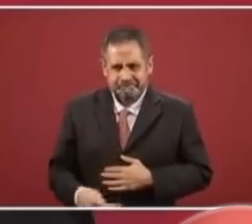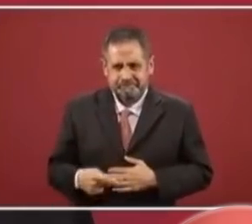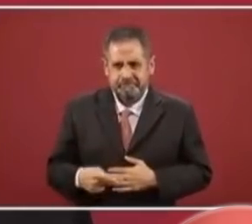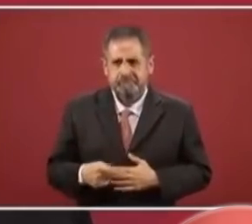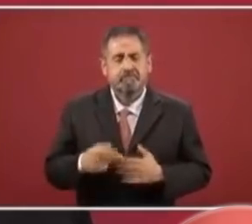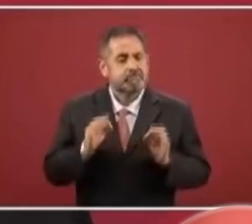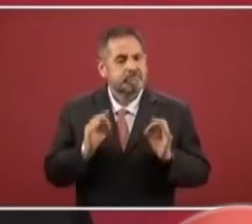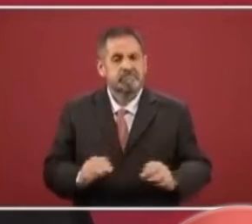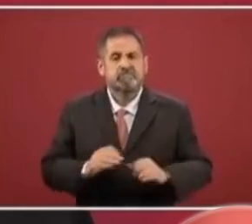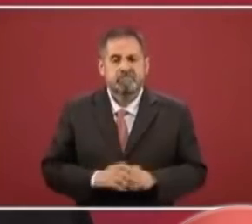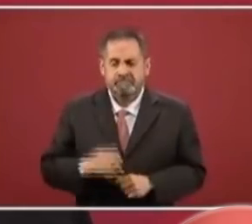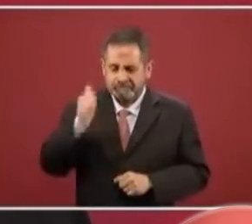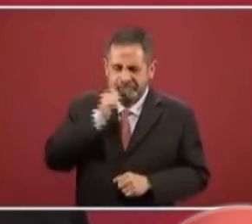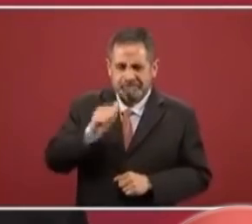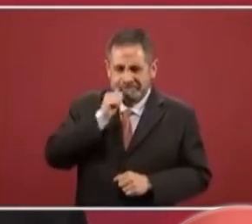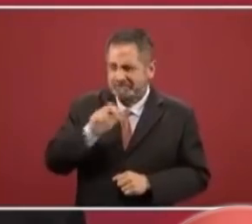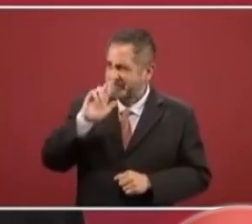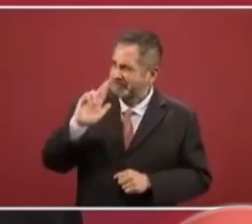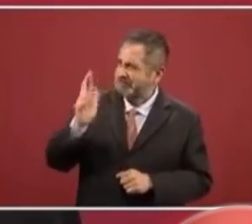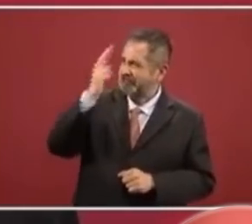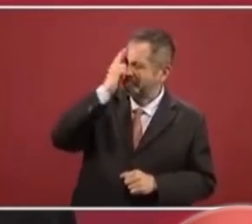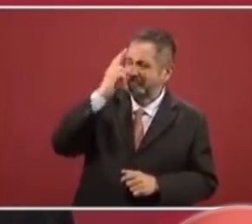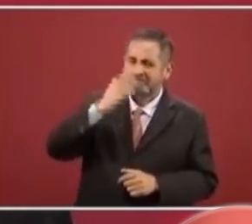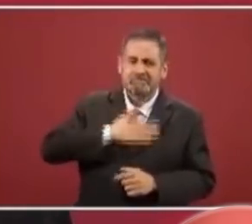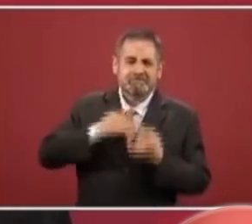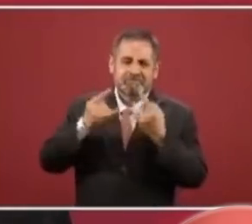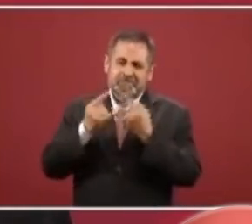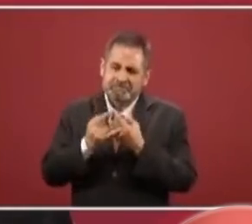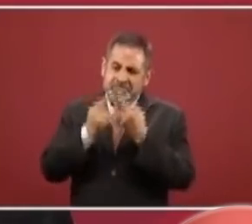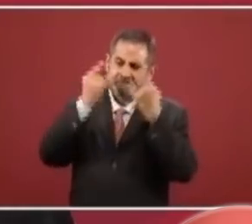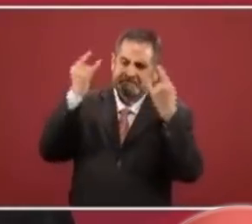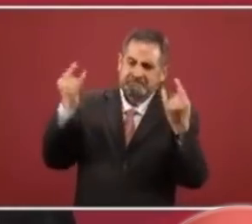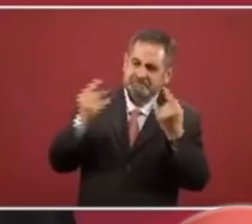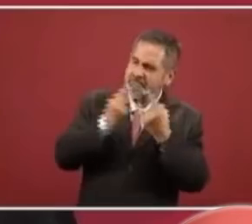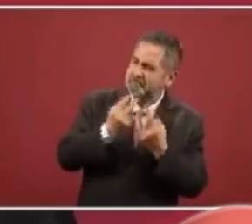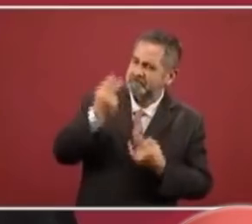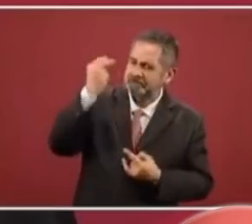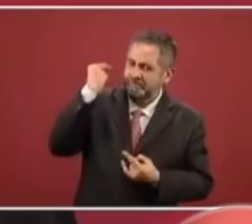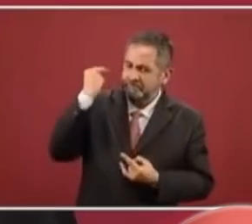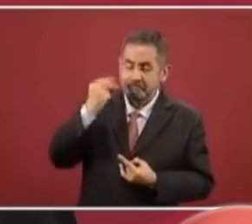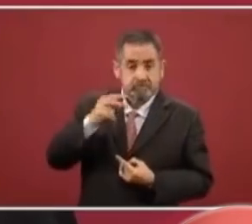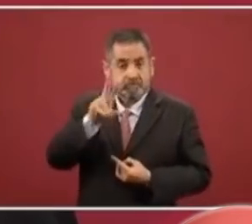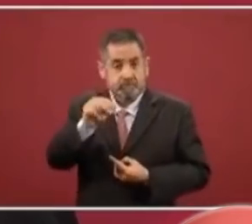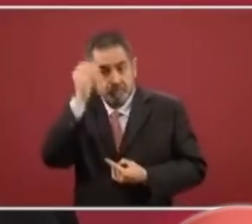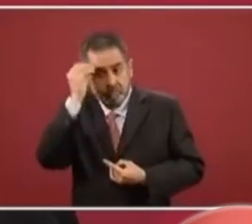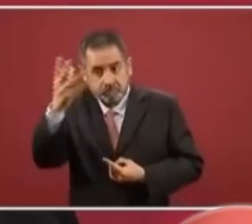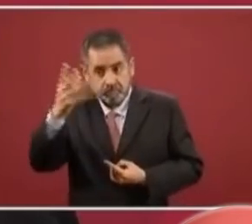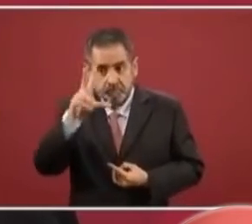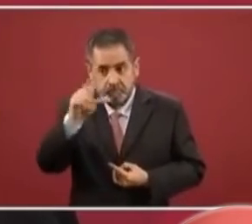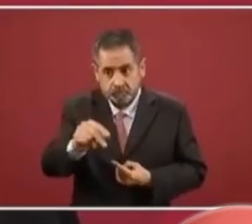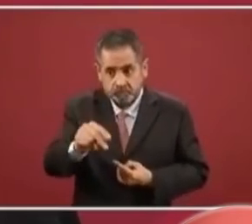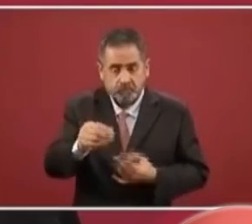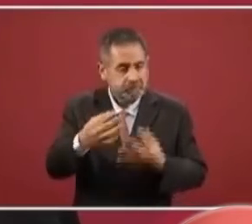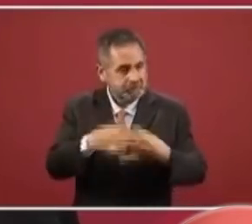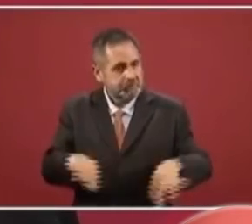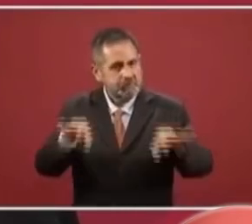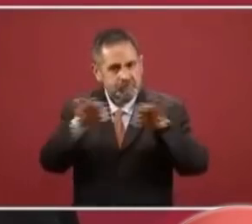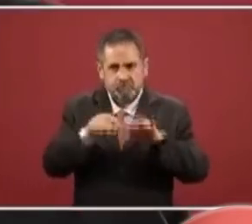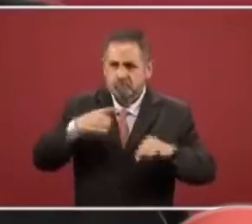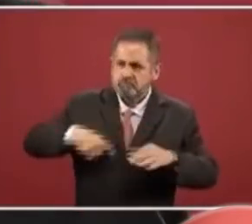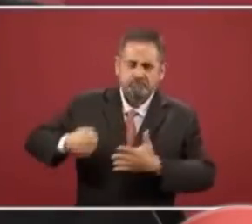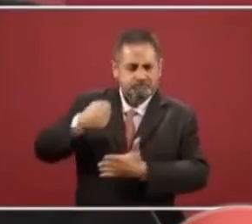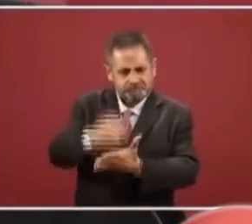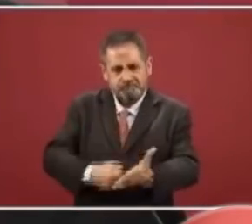estar siempre recordando nuestra historia, no olvidarnos de dónde venimos, de quienes lucharon